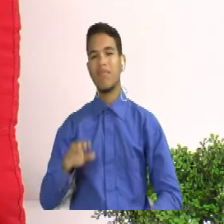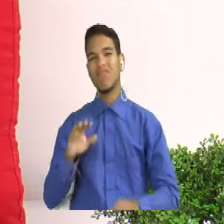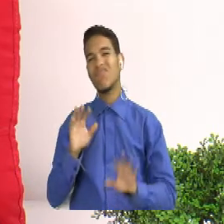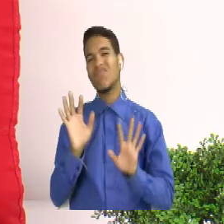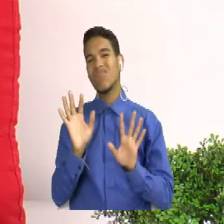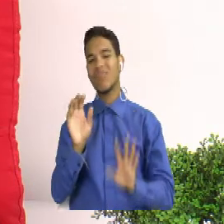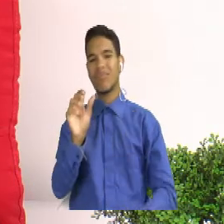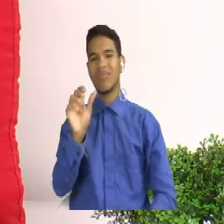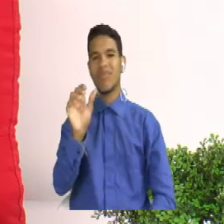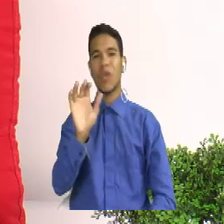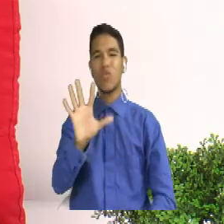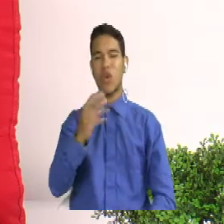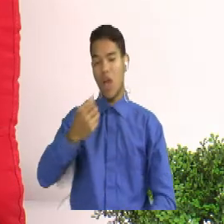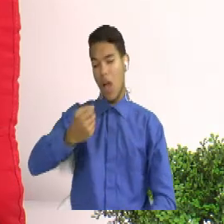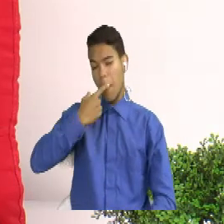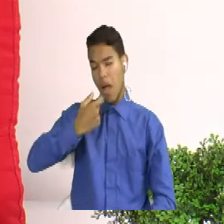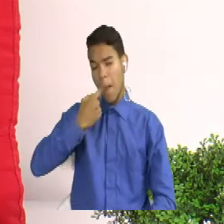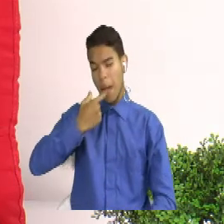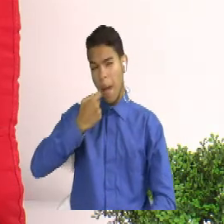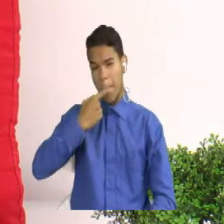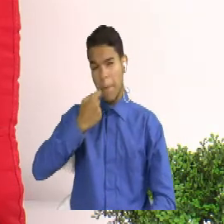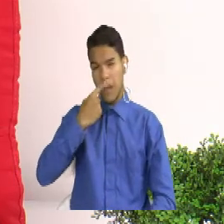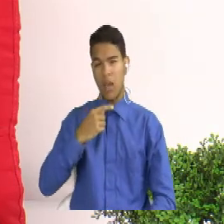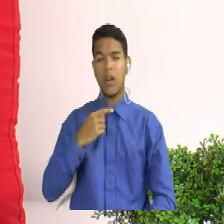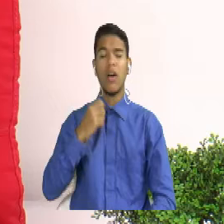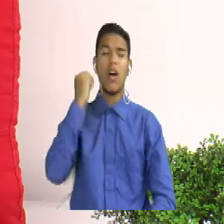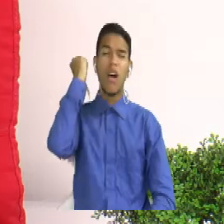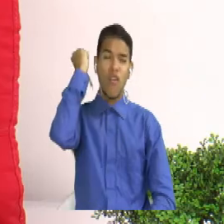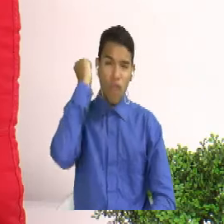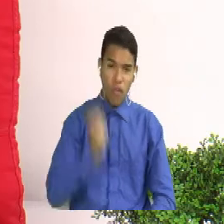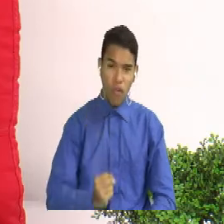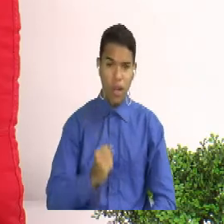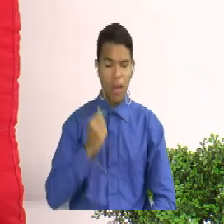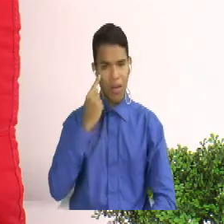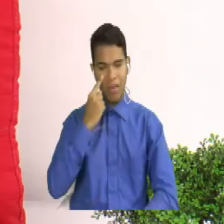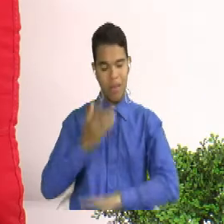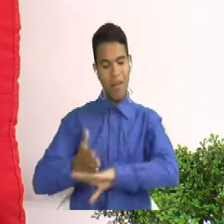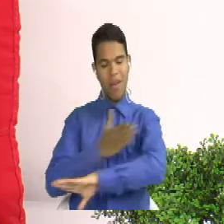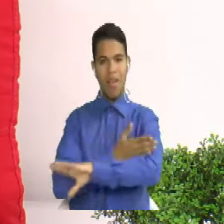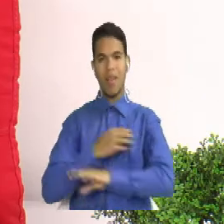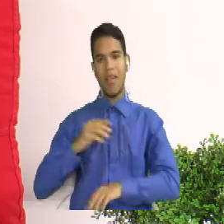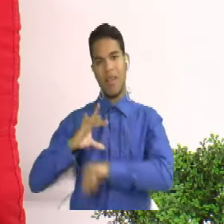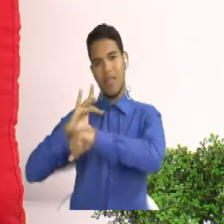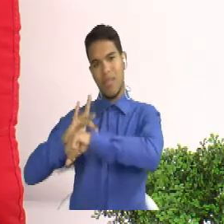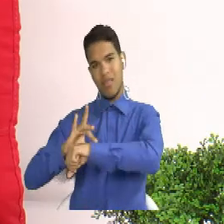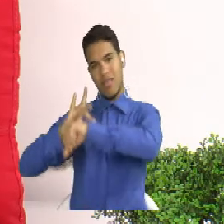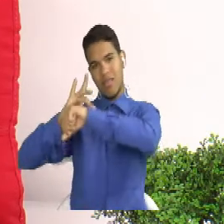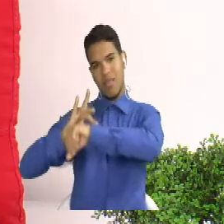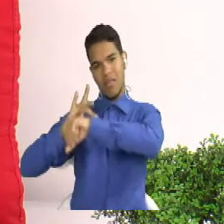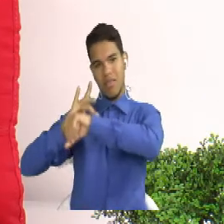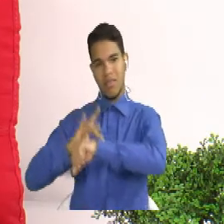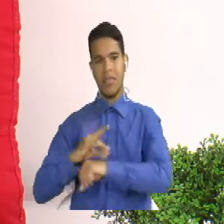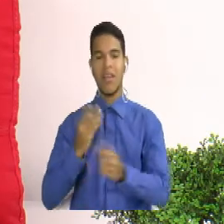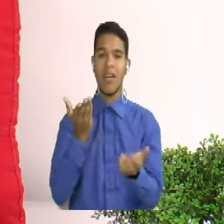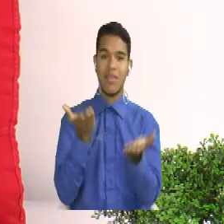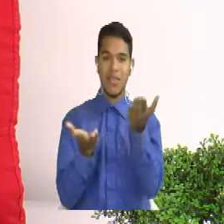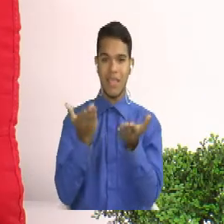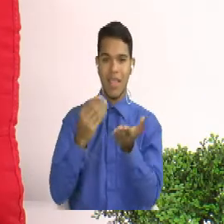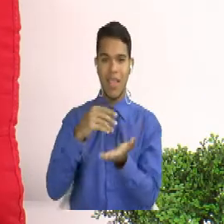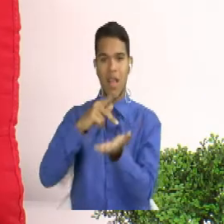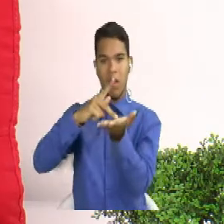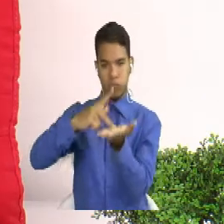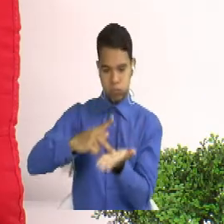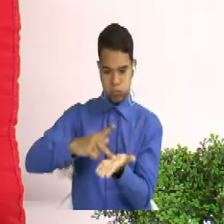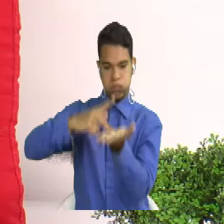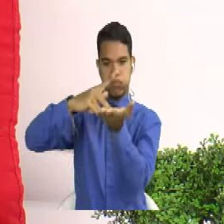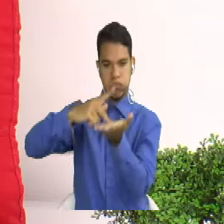¿sí? Eso va dependiendo, eso no se puede tomar cualquier antibiótico, eso tiene que ser recetado por un dermatólogo, porque eso va de acuerdo al peso, okay, y